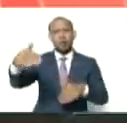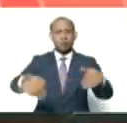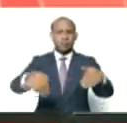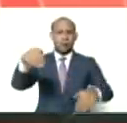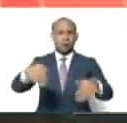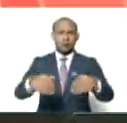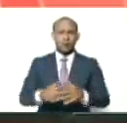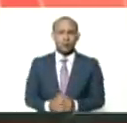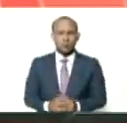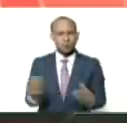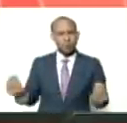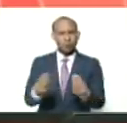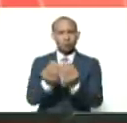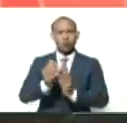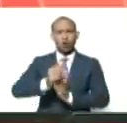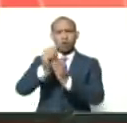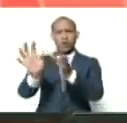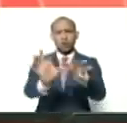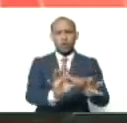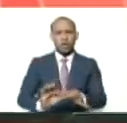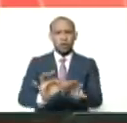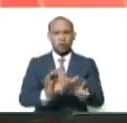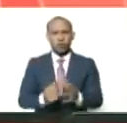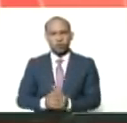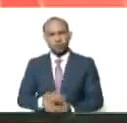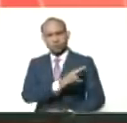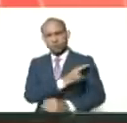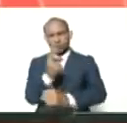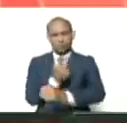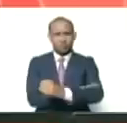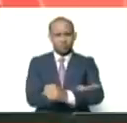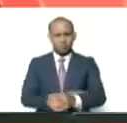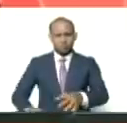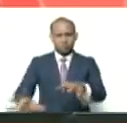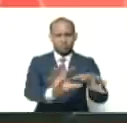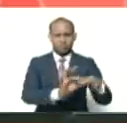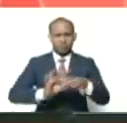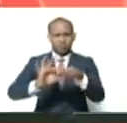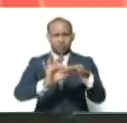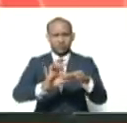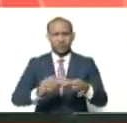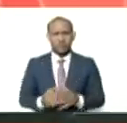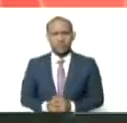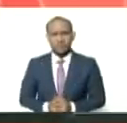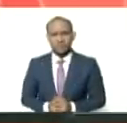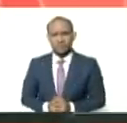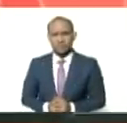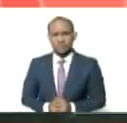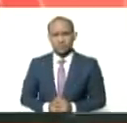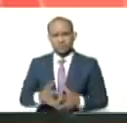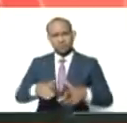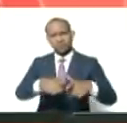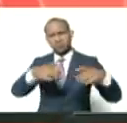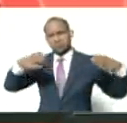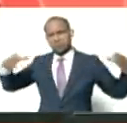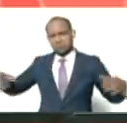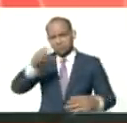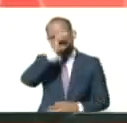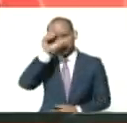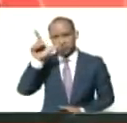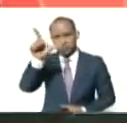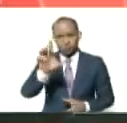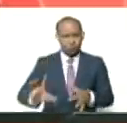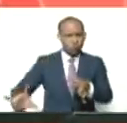elección, con liderazgo unido, poderoso, unitario, con un gran polo patriótico más unido que